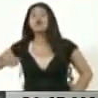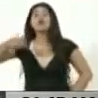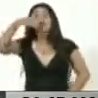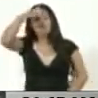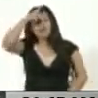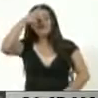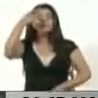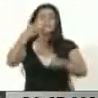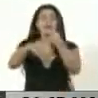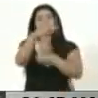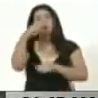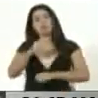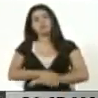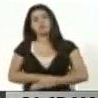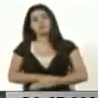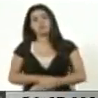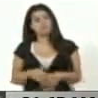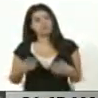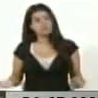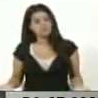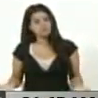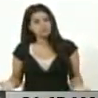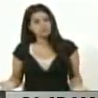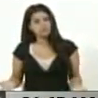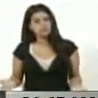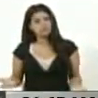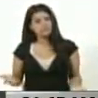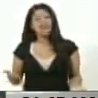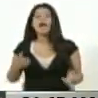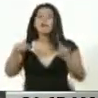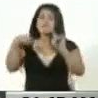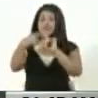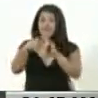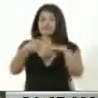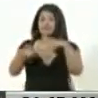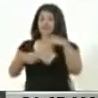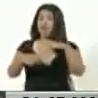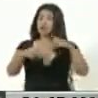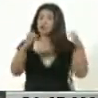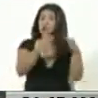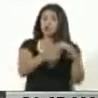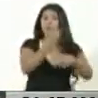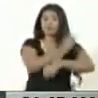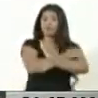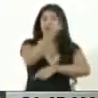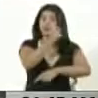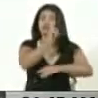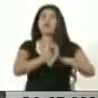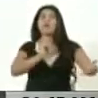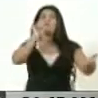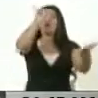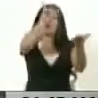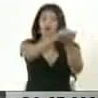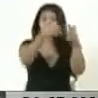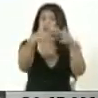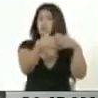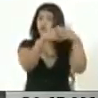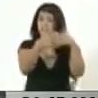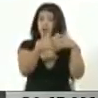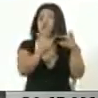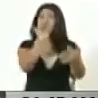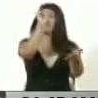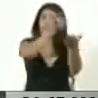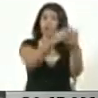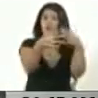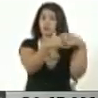después ocurre la visita de los diputados de oposición. Por cierto, que uno de ellos, el señor Freddy Guevara, dice claramente en medios de